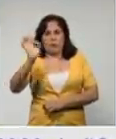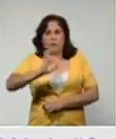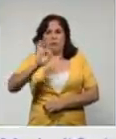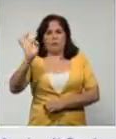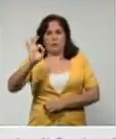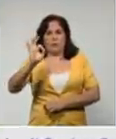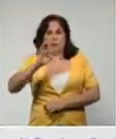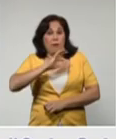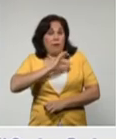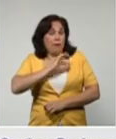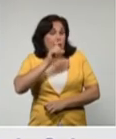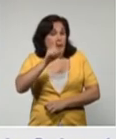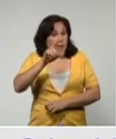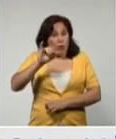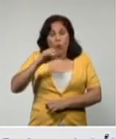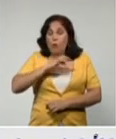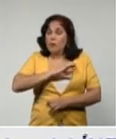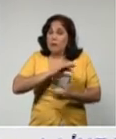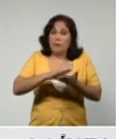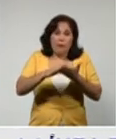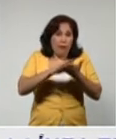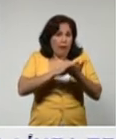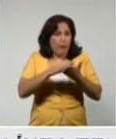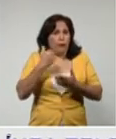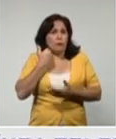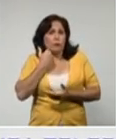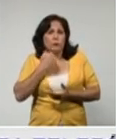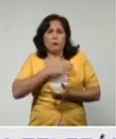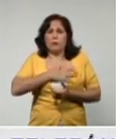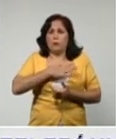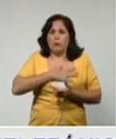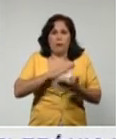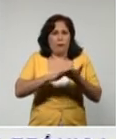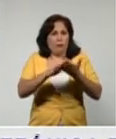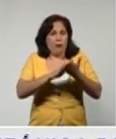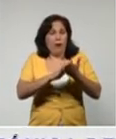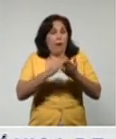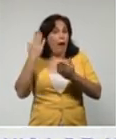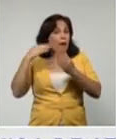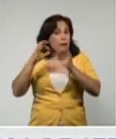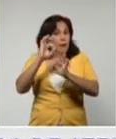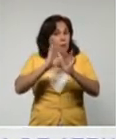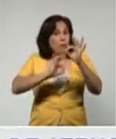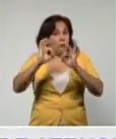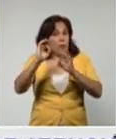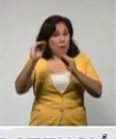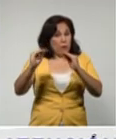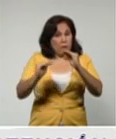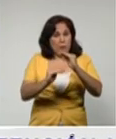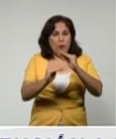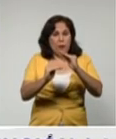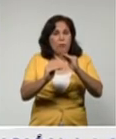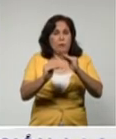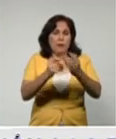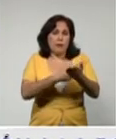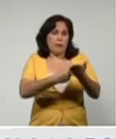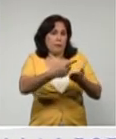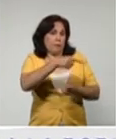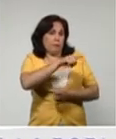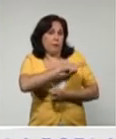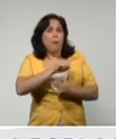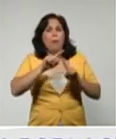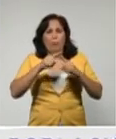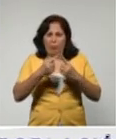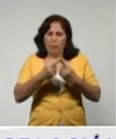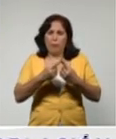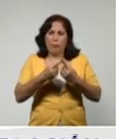57,5% de los confirmados. Es un % inferior al que habíamos tenido en semanas anteriores, pero este es